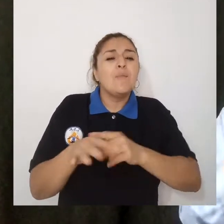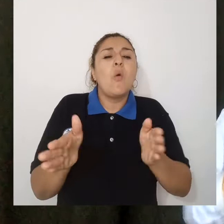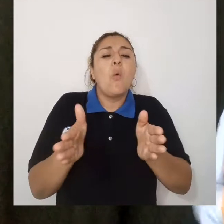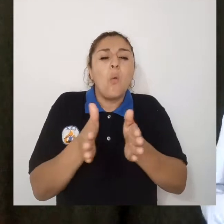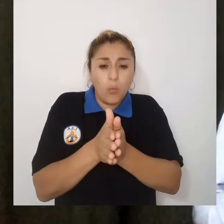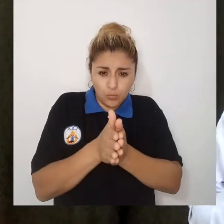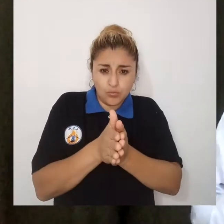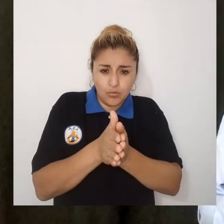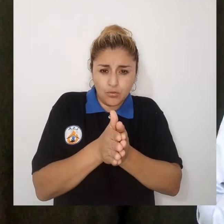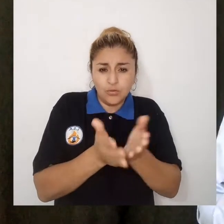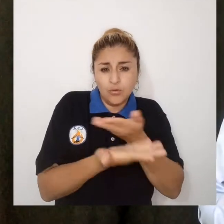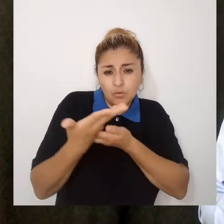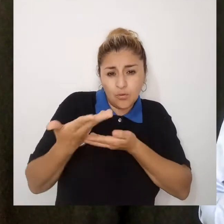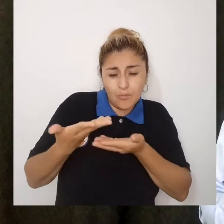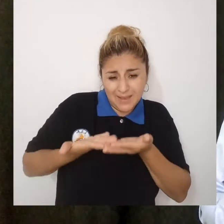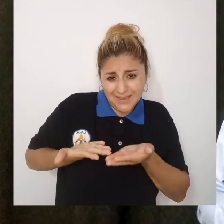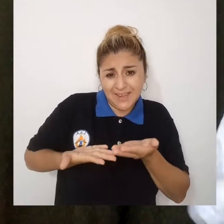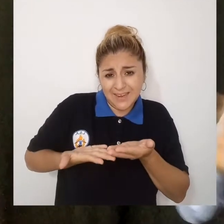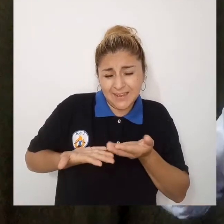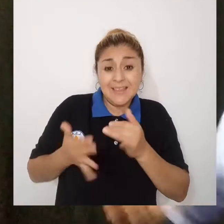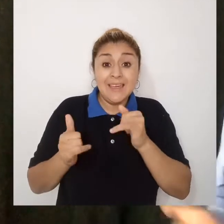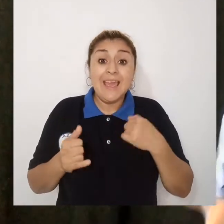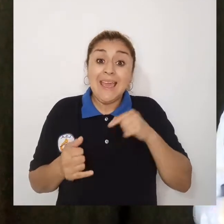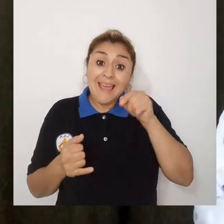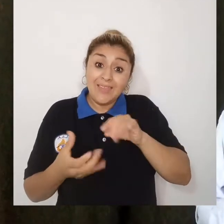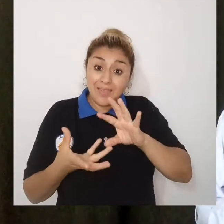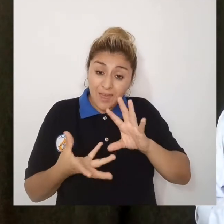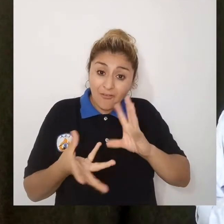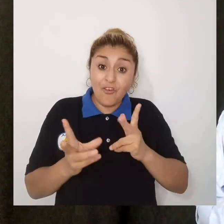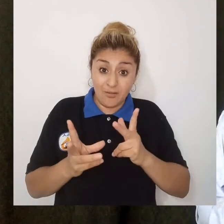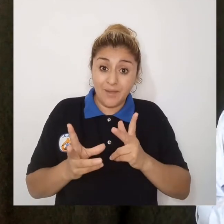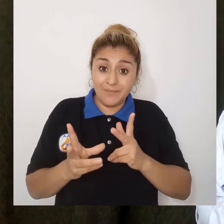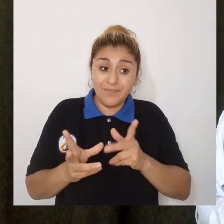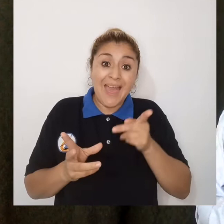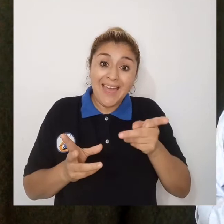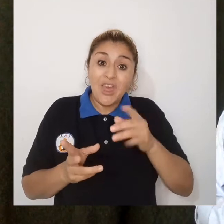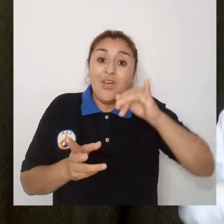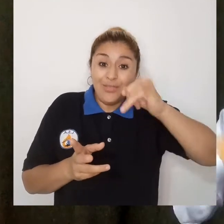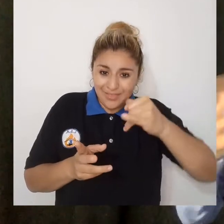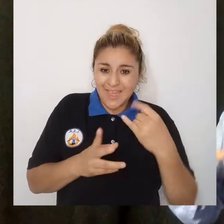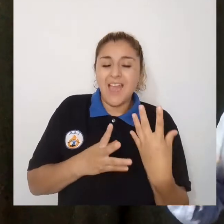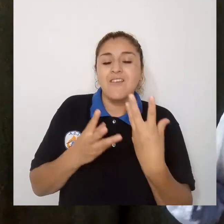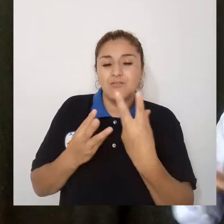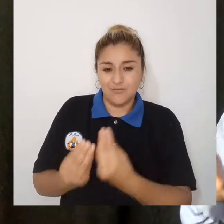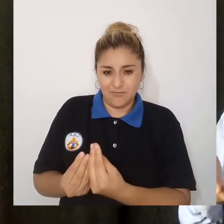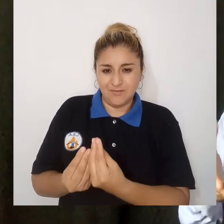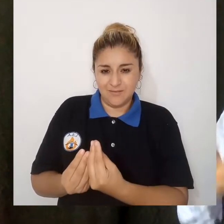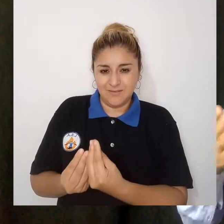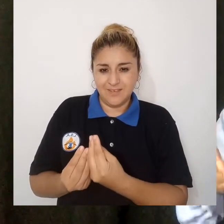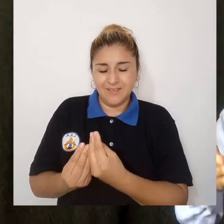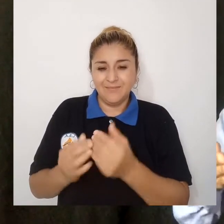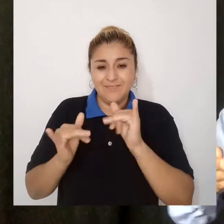compartiendo el pan es lo que compartían y los que los unía